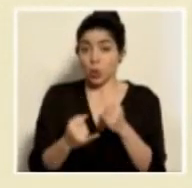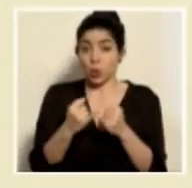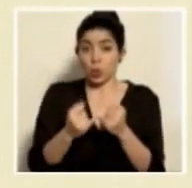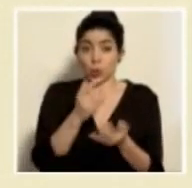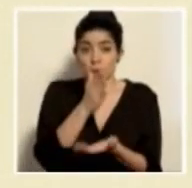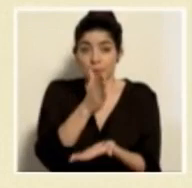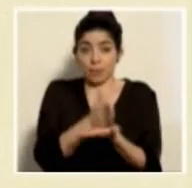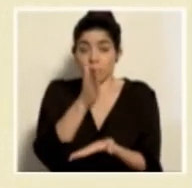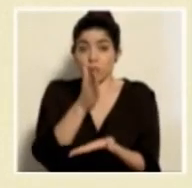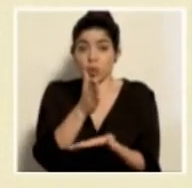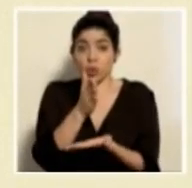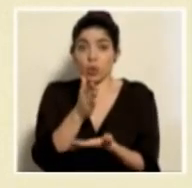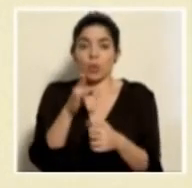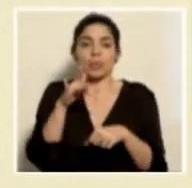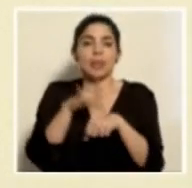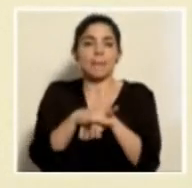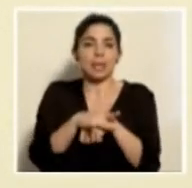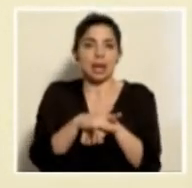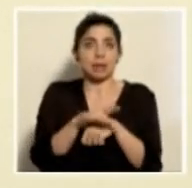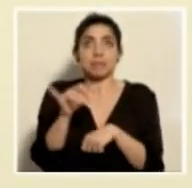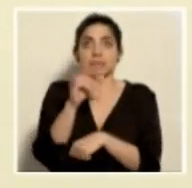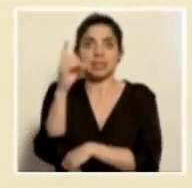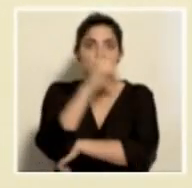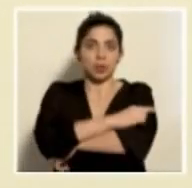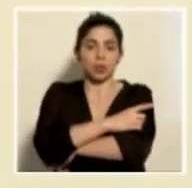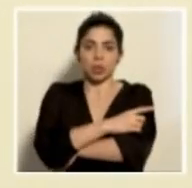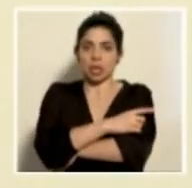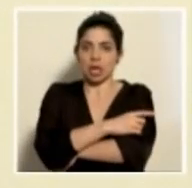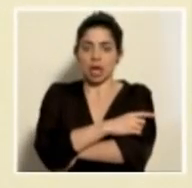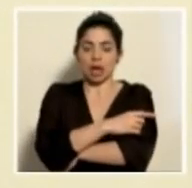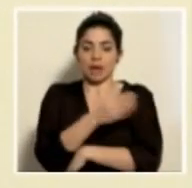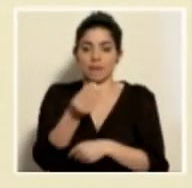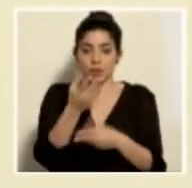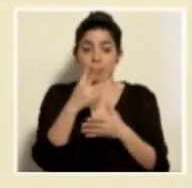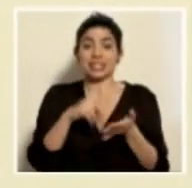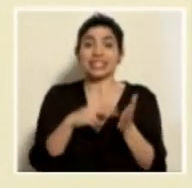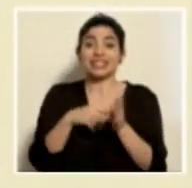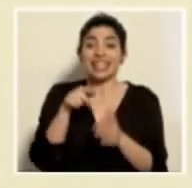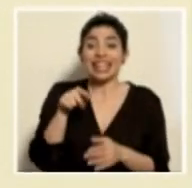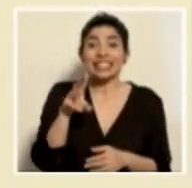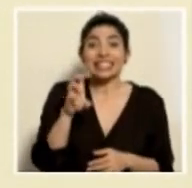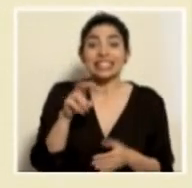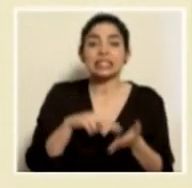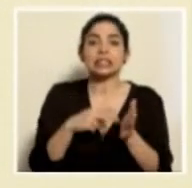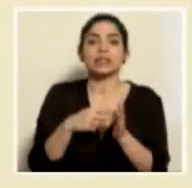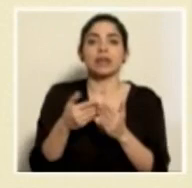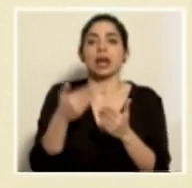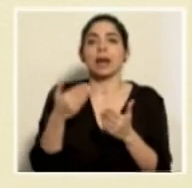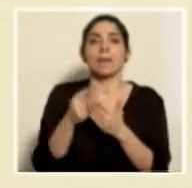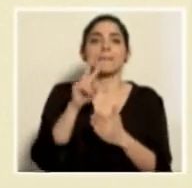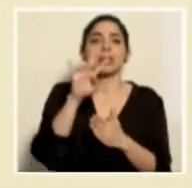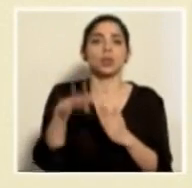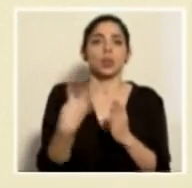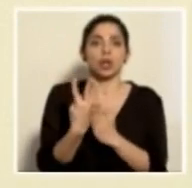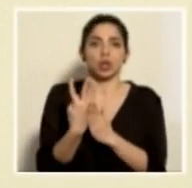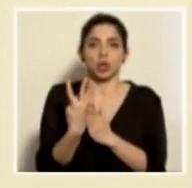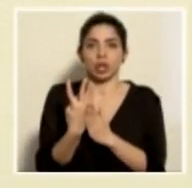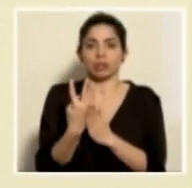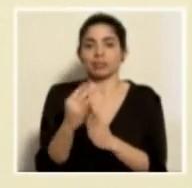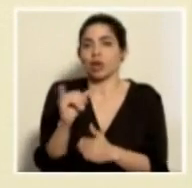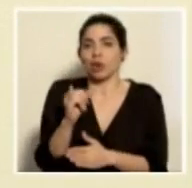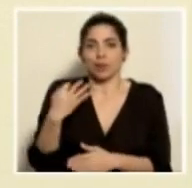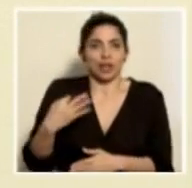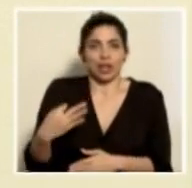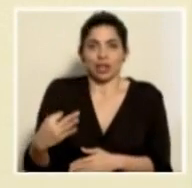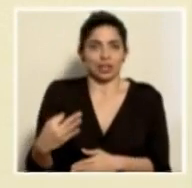lo tenemos temprano, del mismo día. O sea, estos casos son de las últimas 24 horas, así como siempre lo